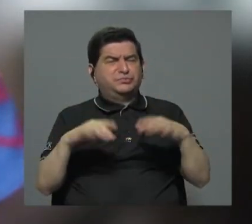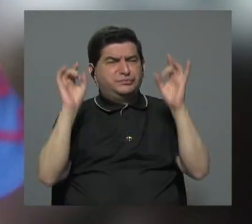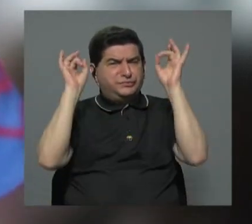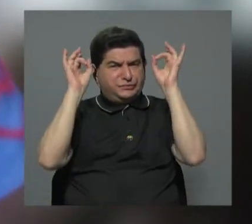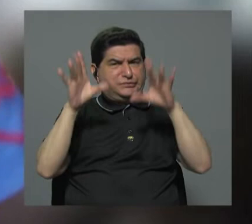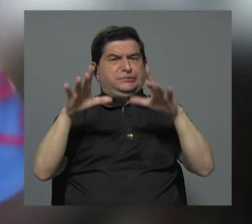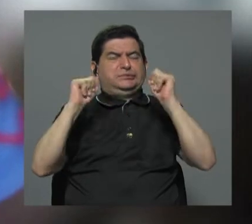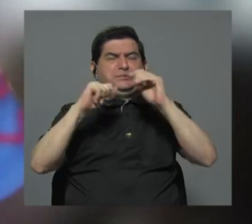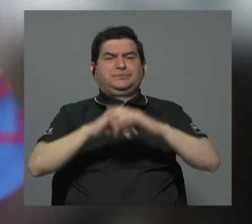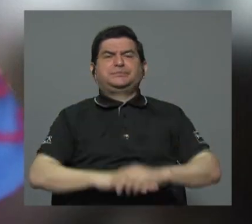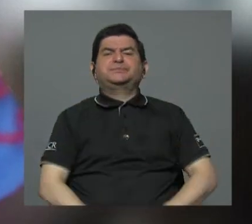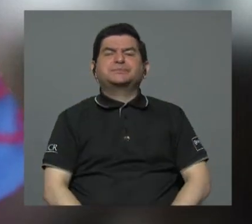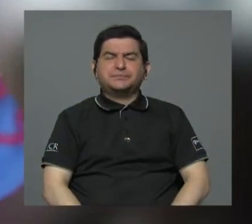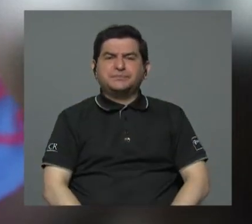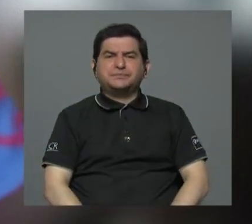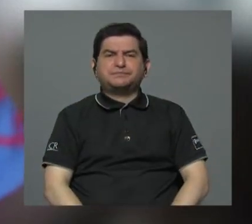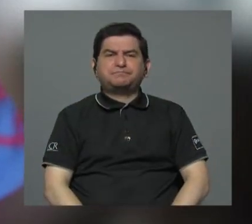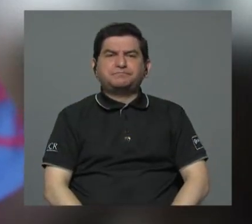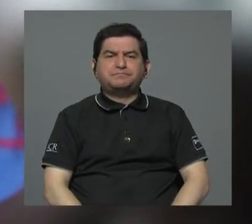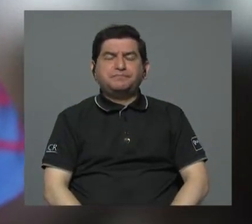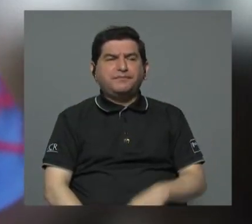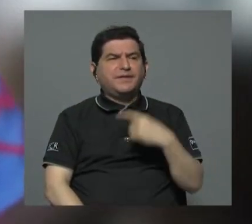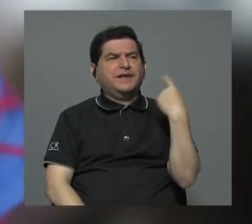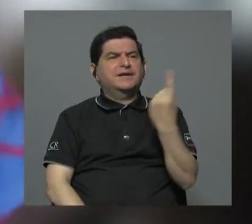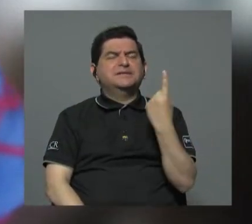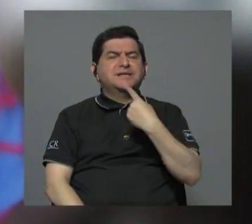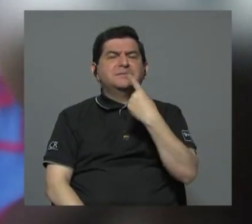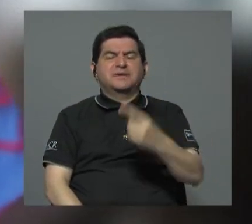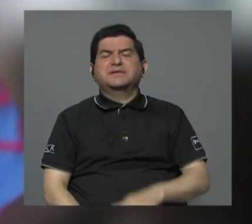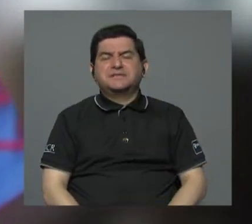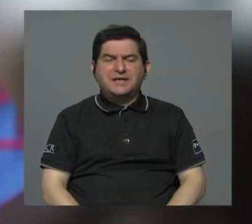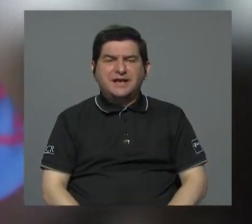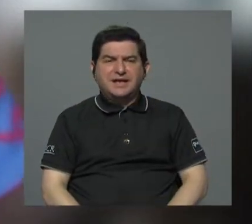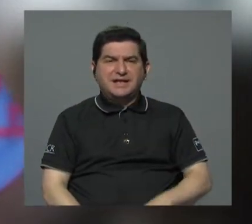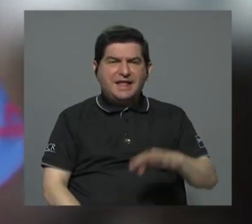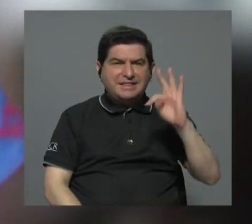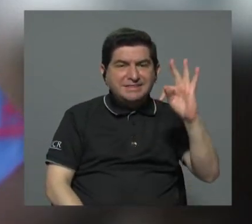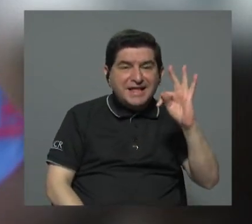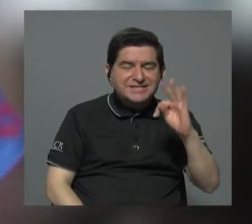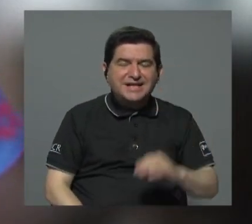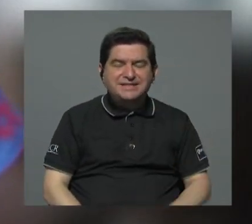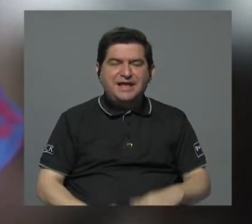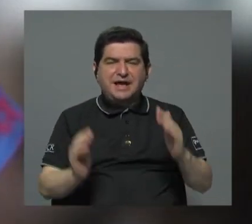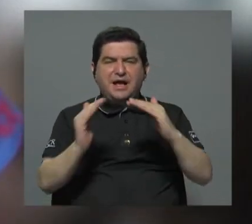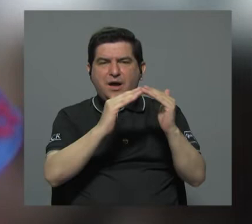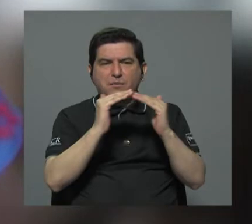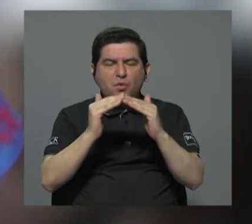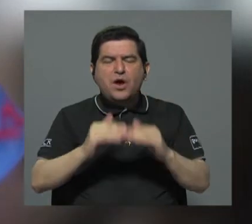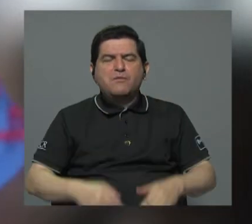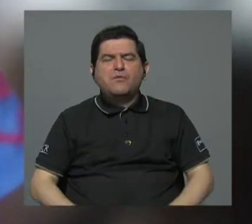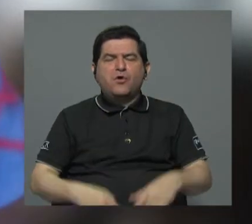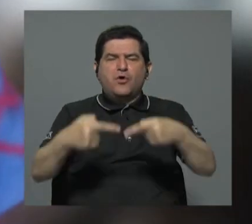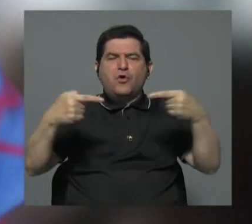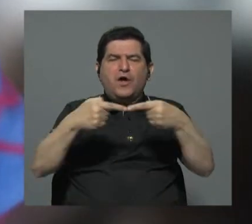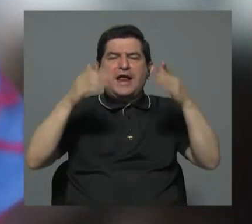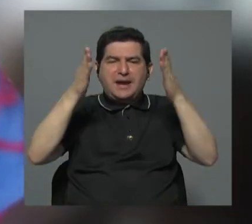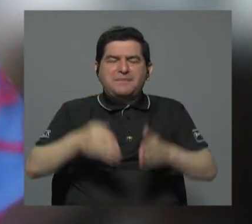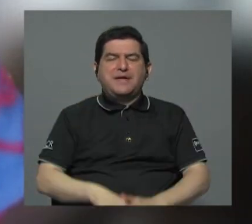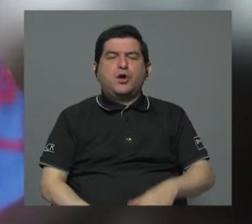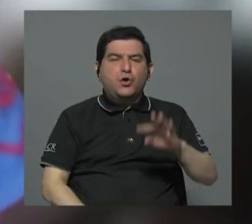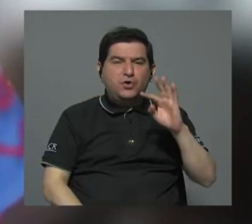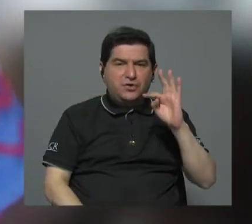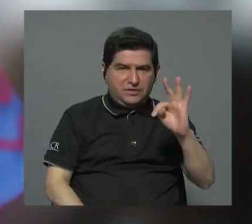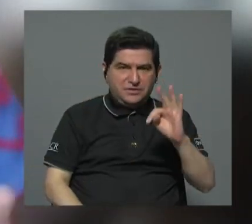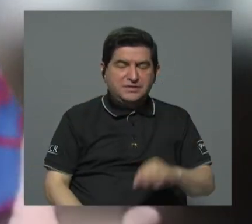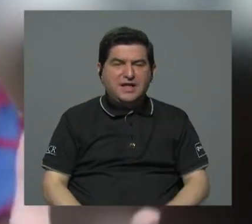¿no? Entonces, bueno, siempre se ha dicho que los tlaxcaltecas, que es este pueblo enemigo de los tenochcas, fueron